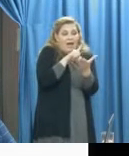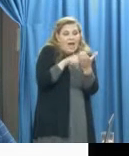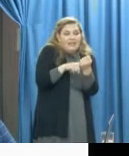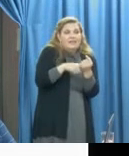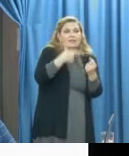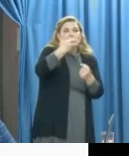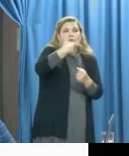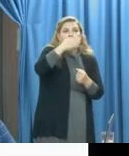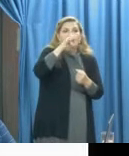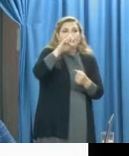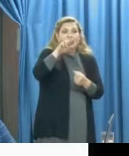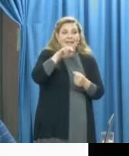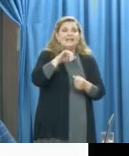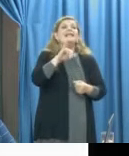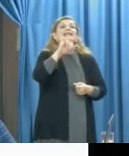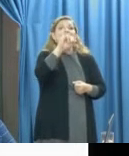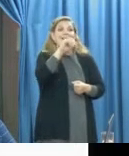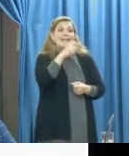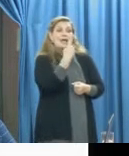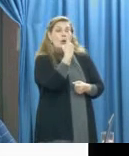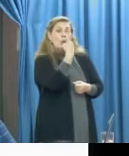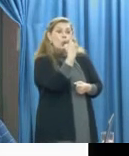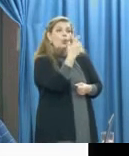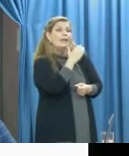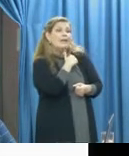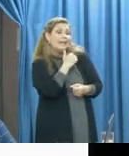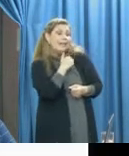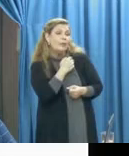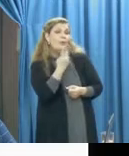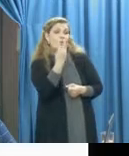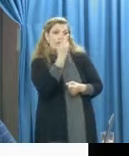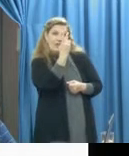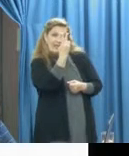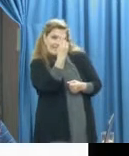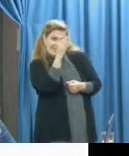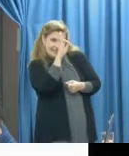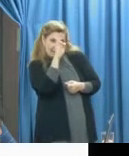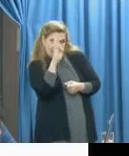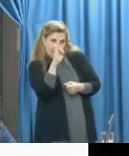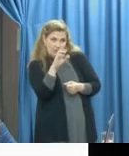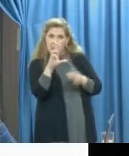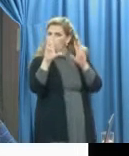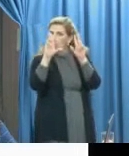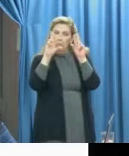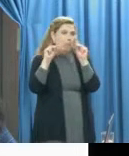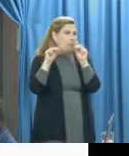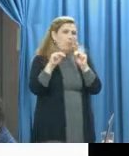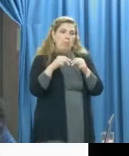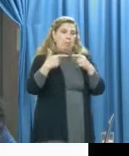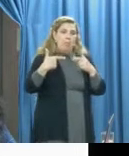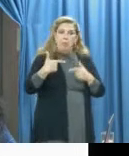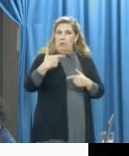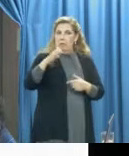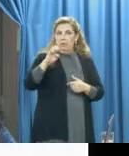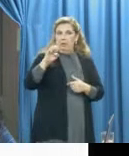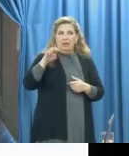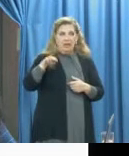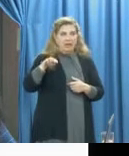presentar. Y uno de los hijos, un 25% de los hijos, no va a tener el gen y no lo va a